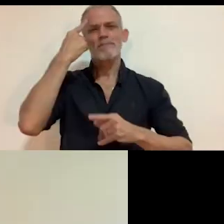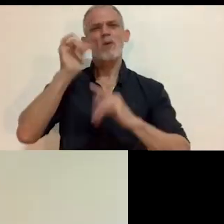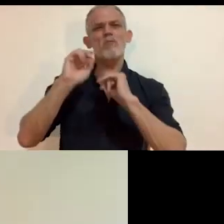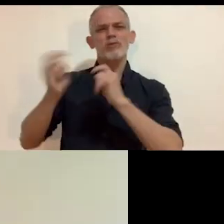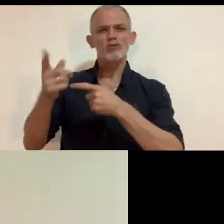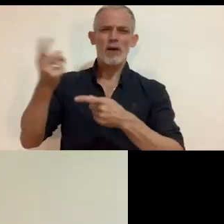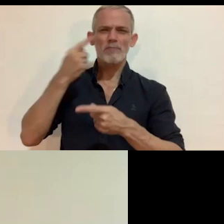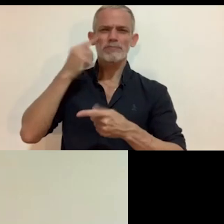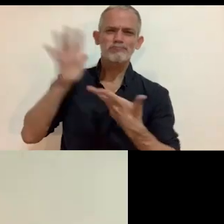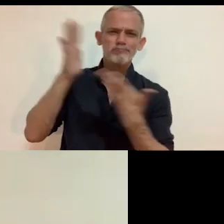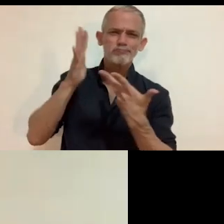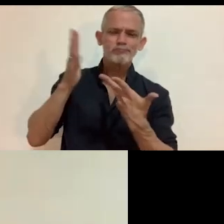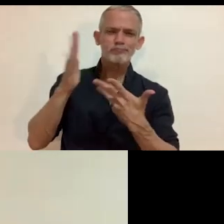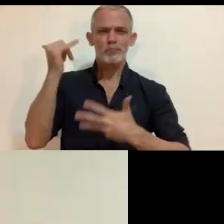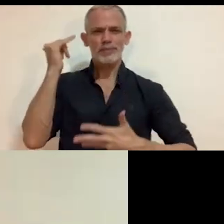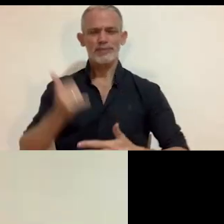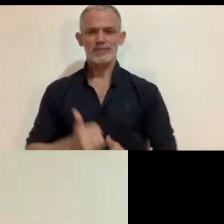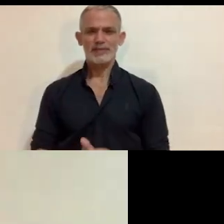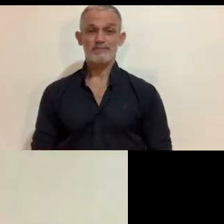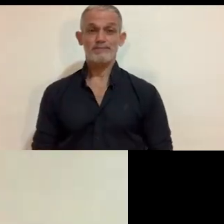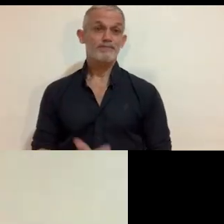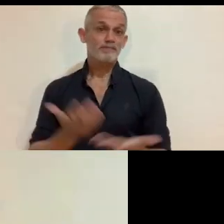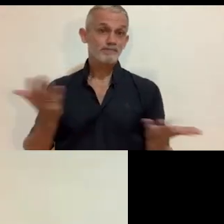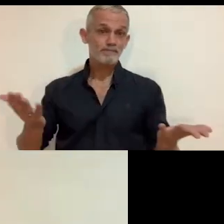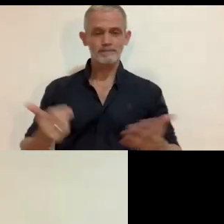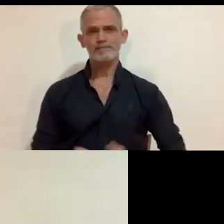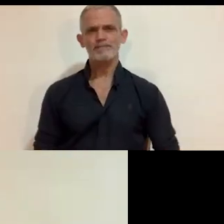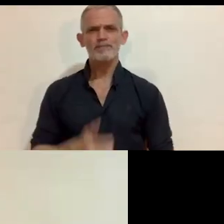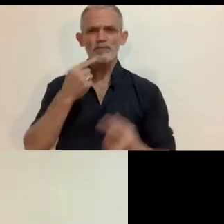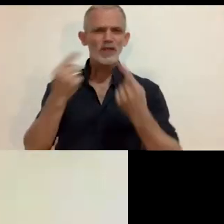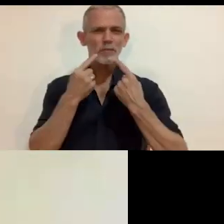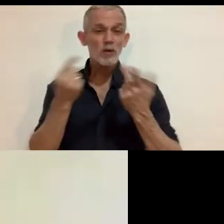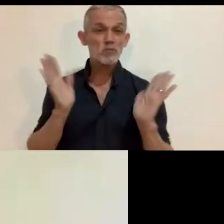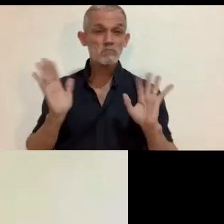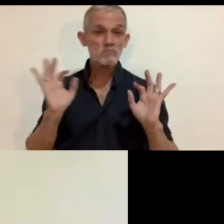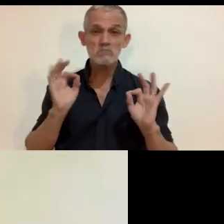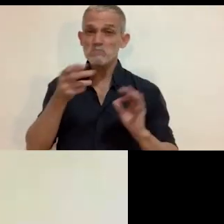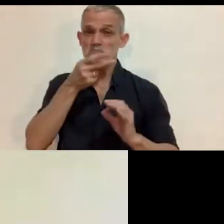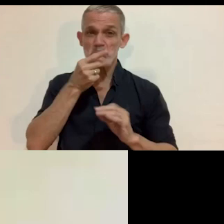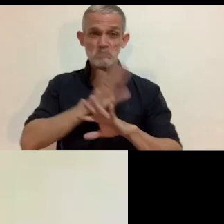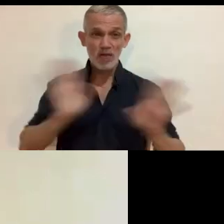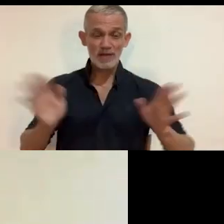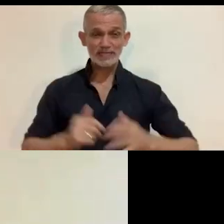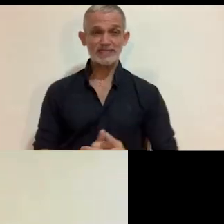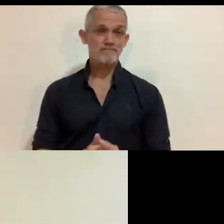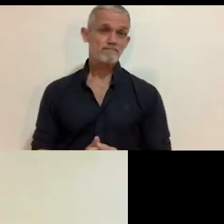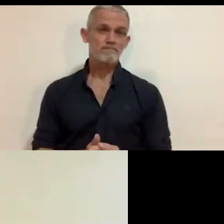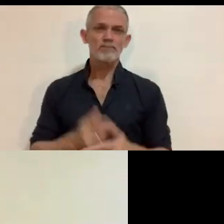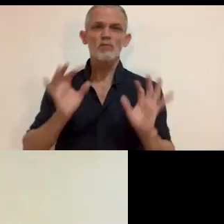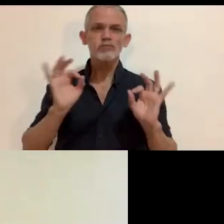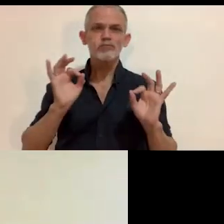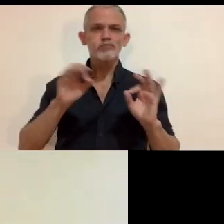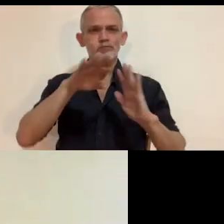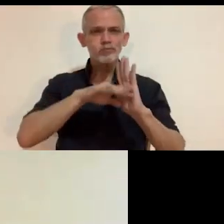Perfecto. Bueno, preguntas no tengo más. Serían todas. Bueno, comentarios,